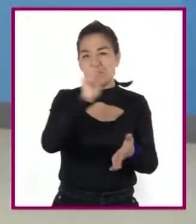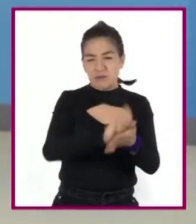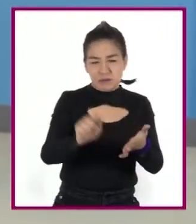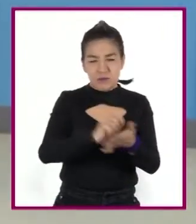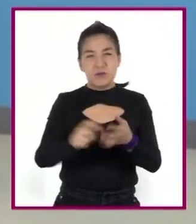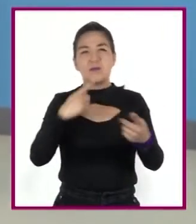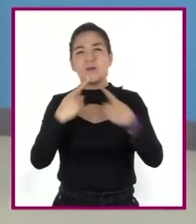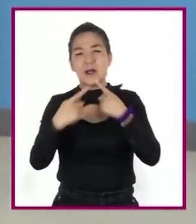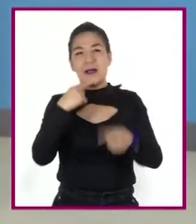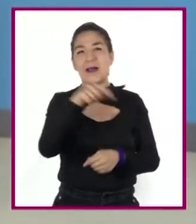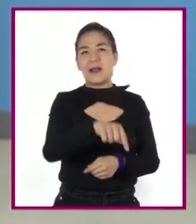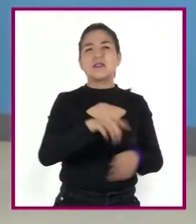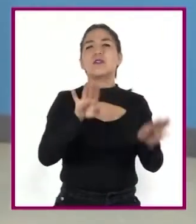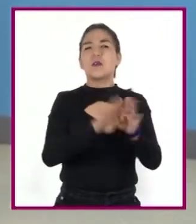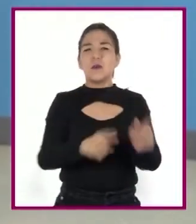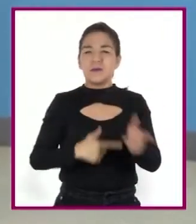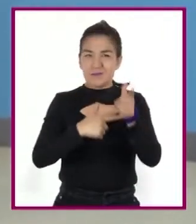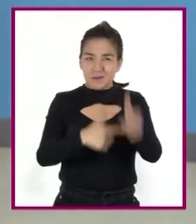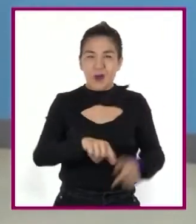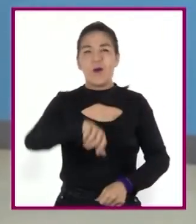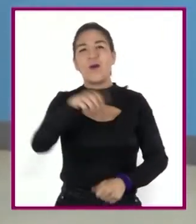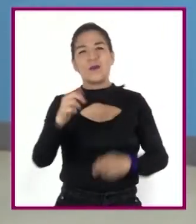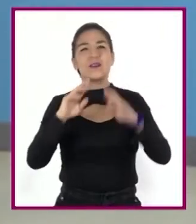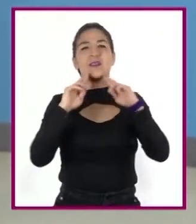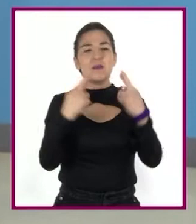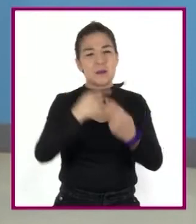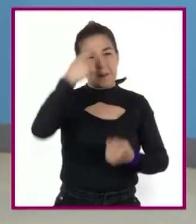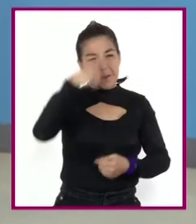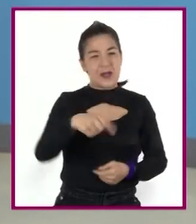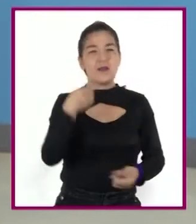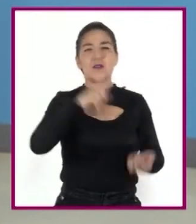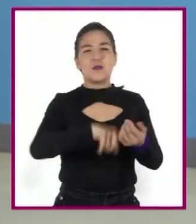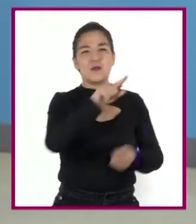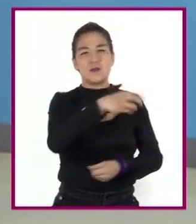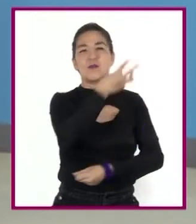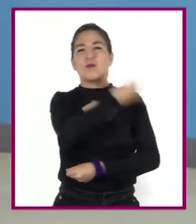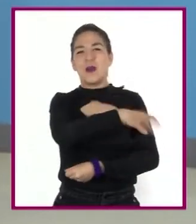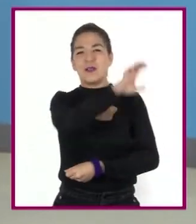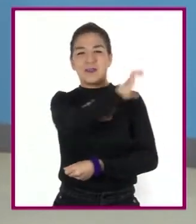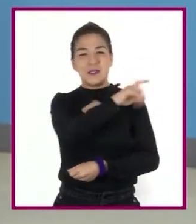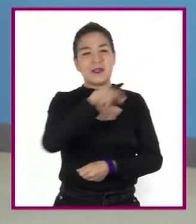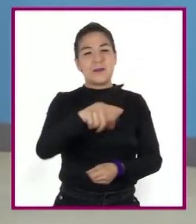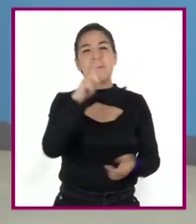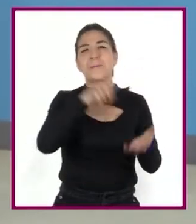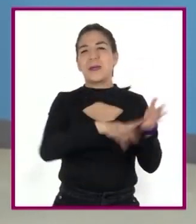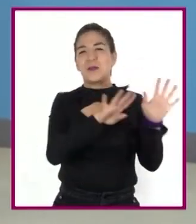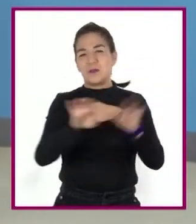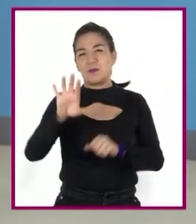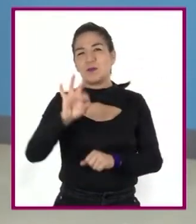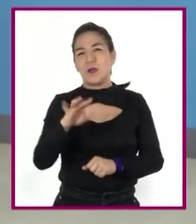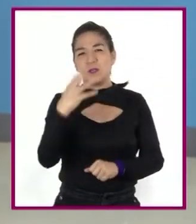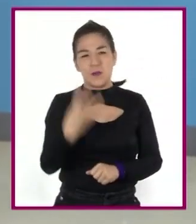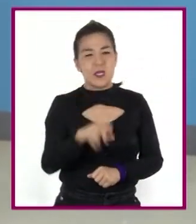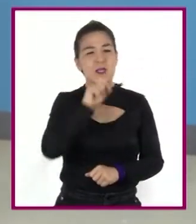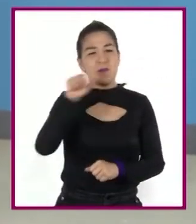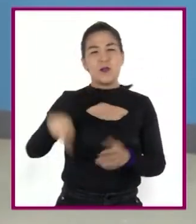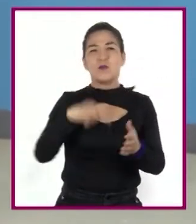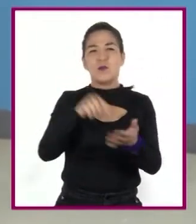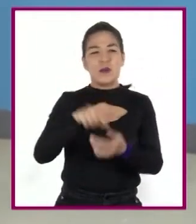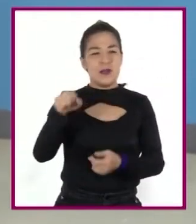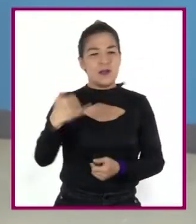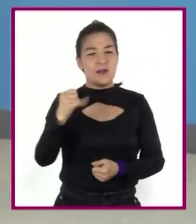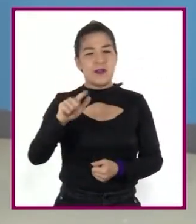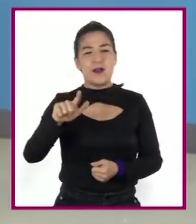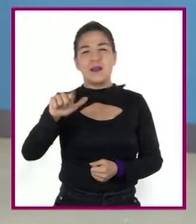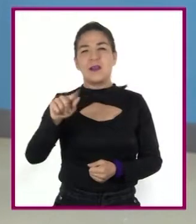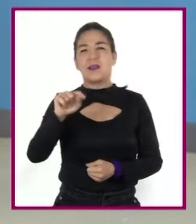países continuaron en otras reuniones celebradas en Washington en 1944 y en la Conferencia de Yalta